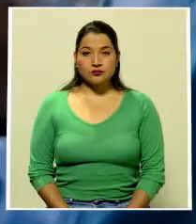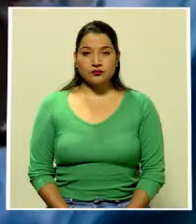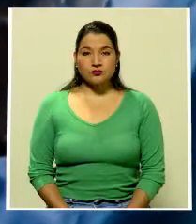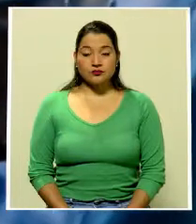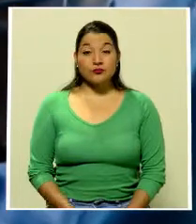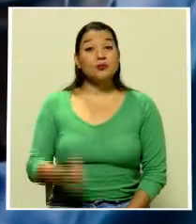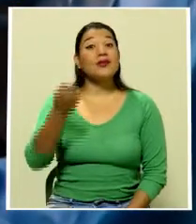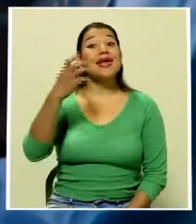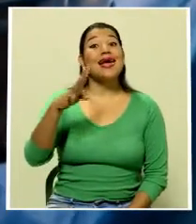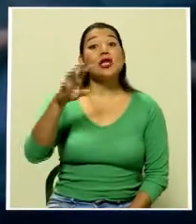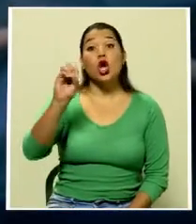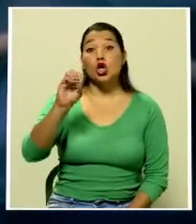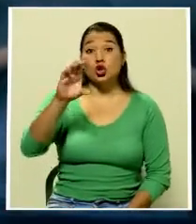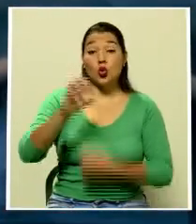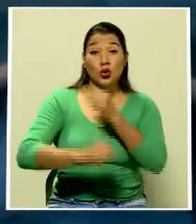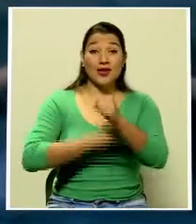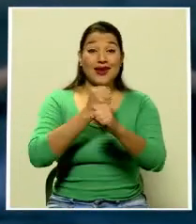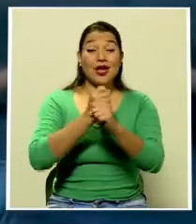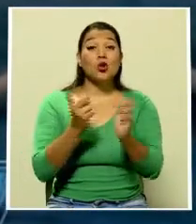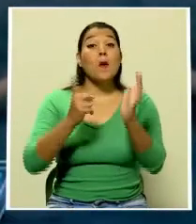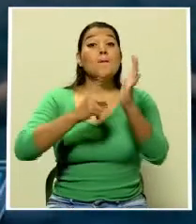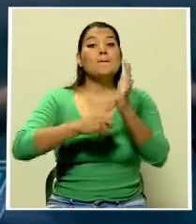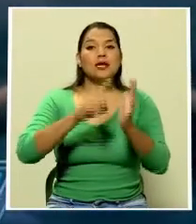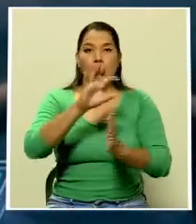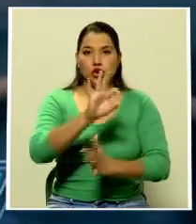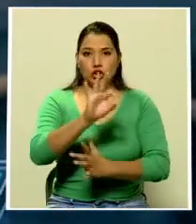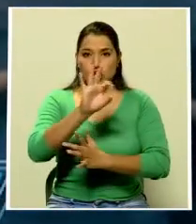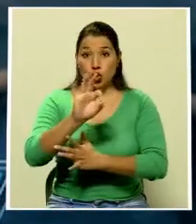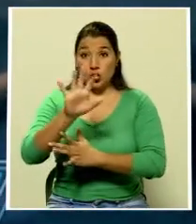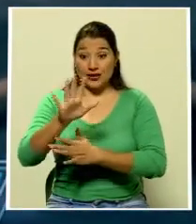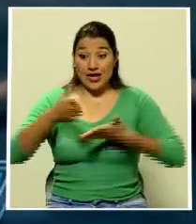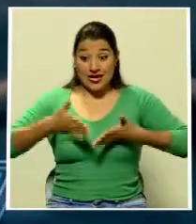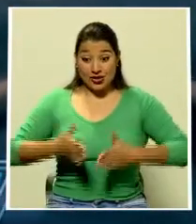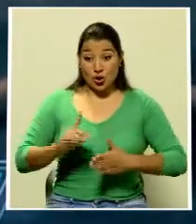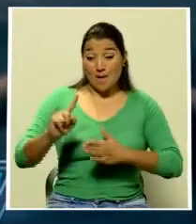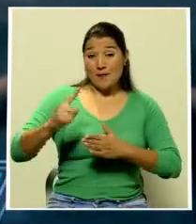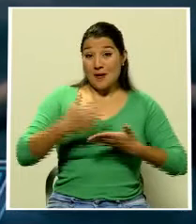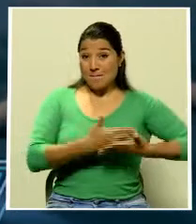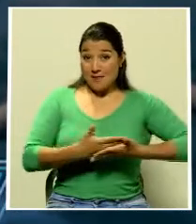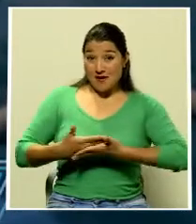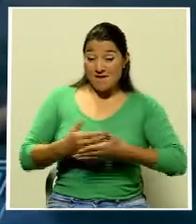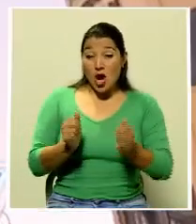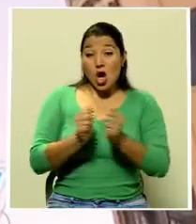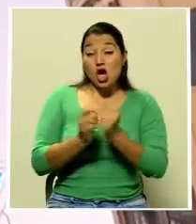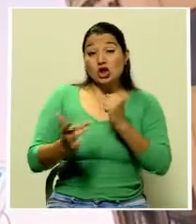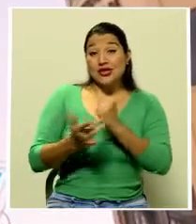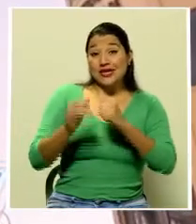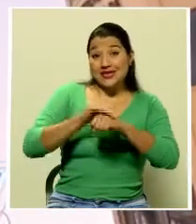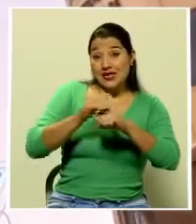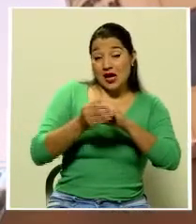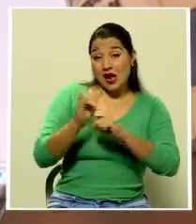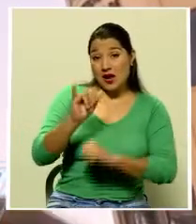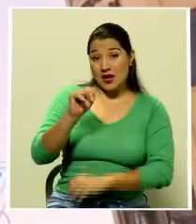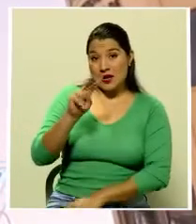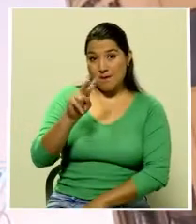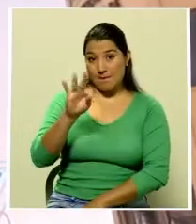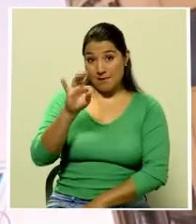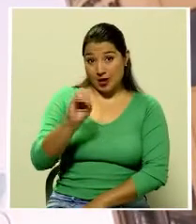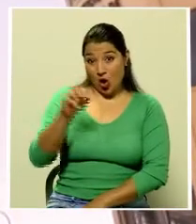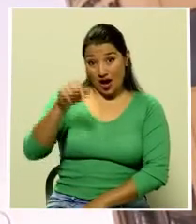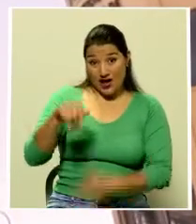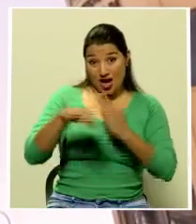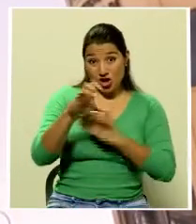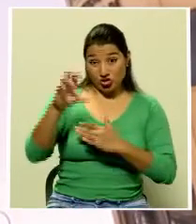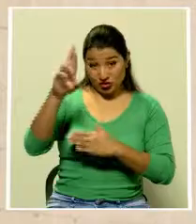El 14 de octubre de 1995 nació el primer bebé por fecundación in vitro en Costa Rica. La técnica se practicó en el país